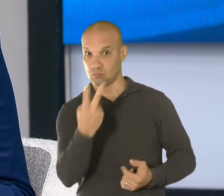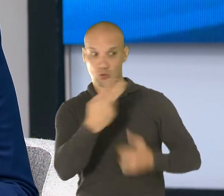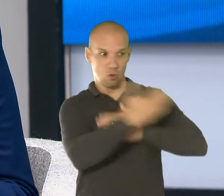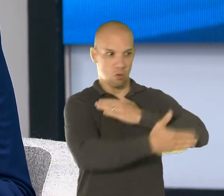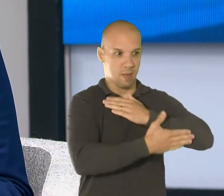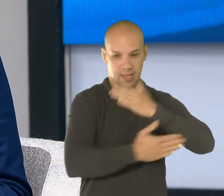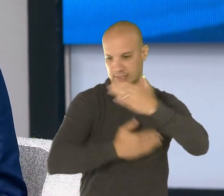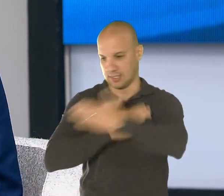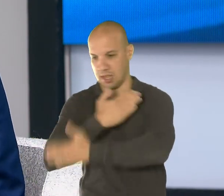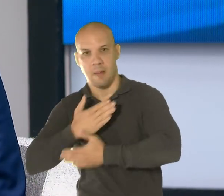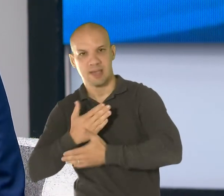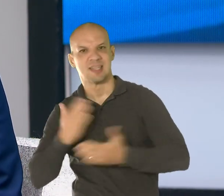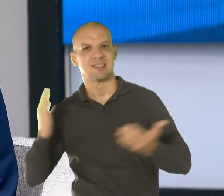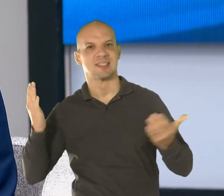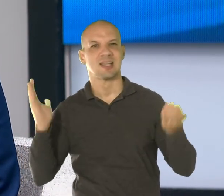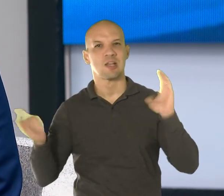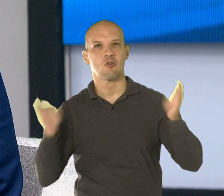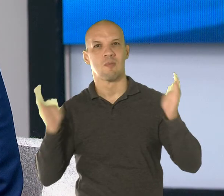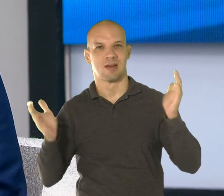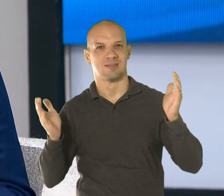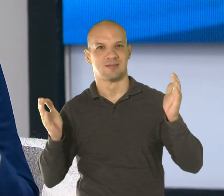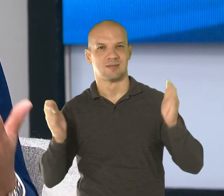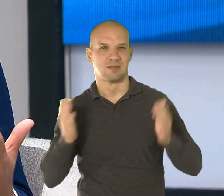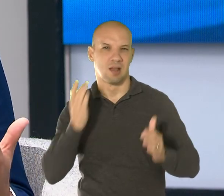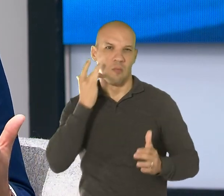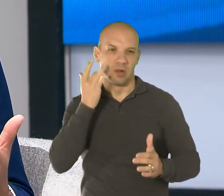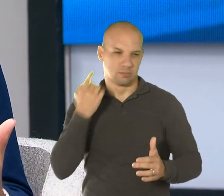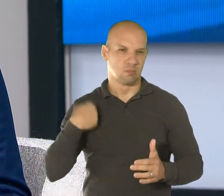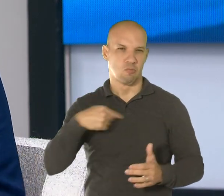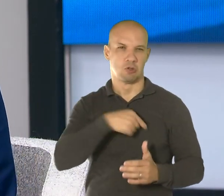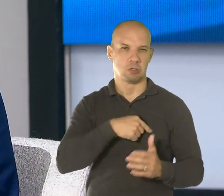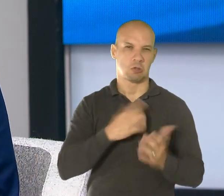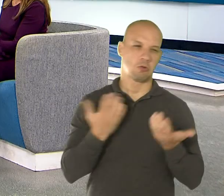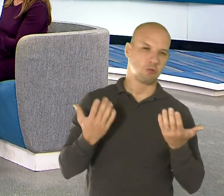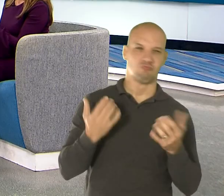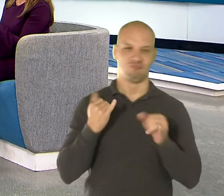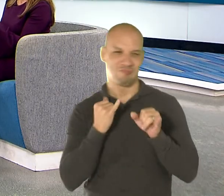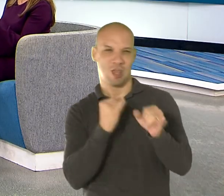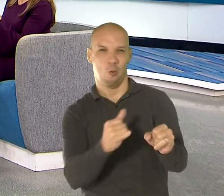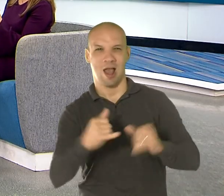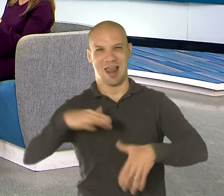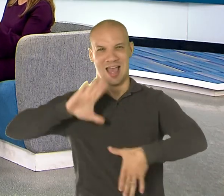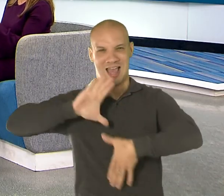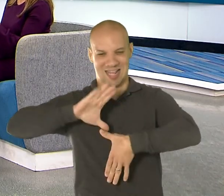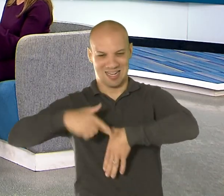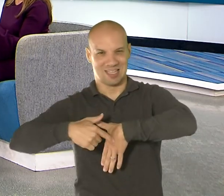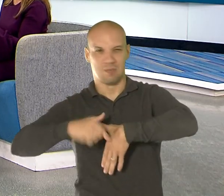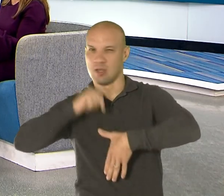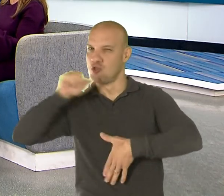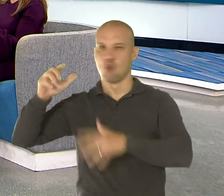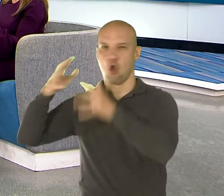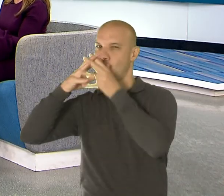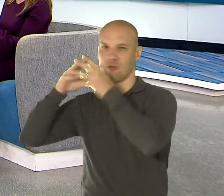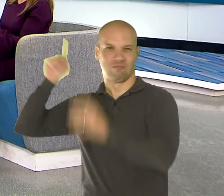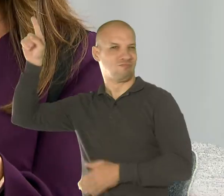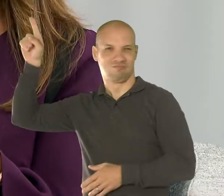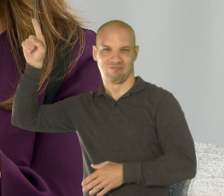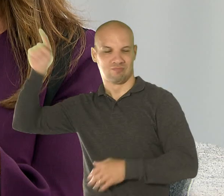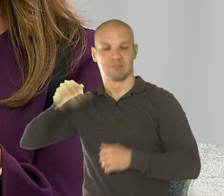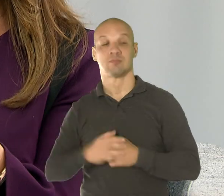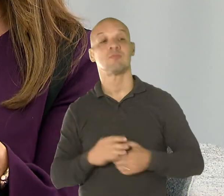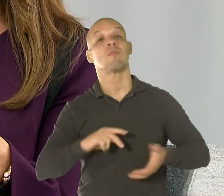porque nuestra realidad de cuidado es más cercana a Latinoamérica que a los Estados Unidos. O sea que es un estudio transcultural. Eso es correcto. Y van a